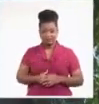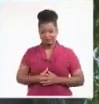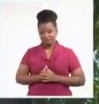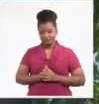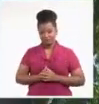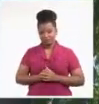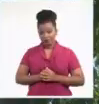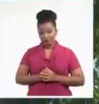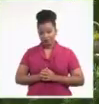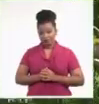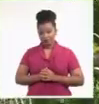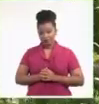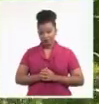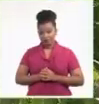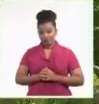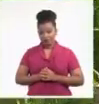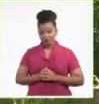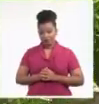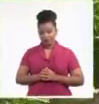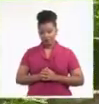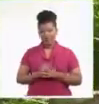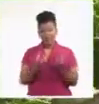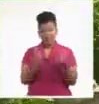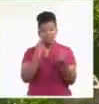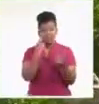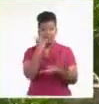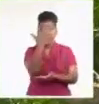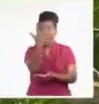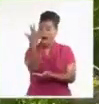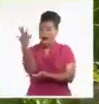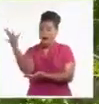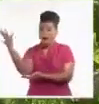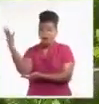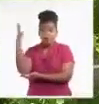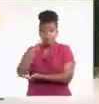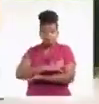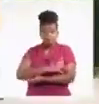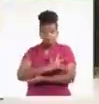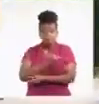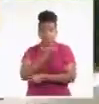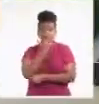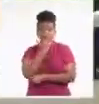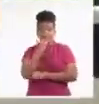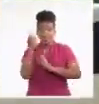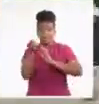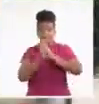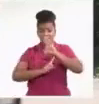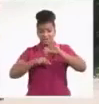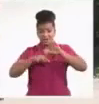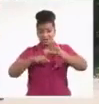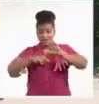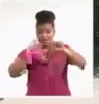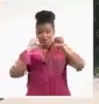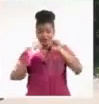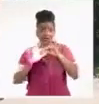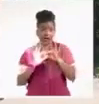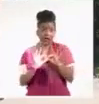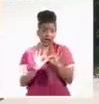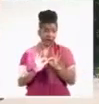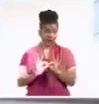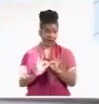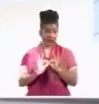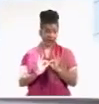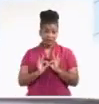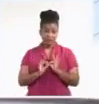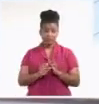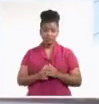eso. Sin embargo, al caer tantos árboles, la afectación a la electricidad ha sido notoria. Ustedes conocen que